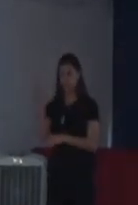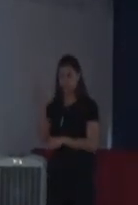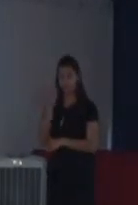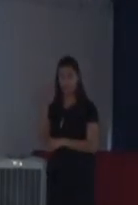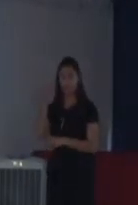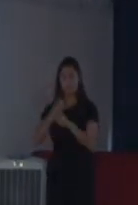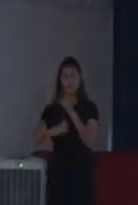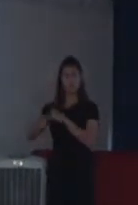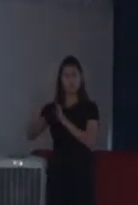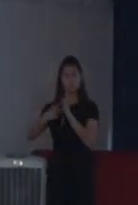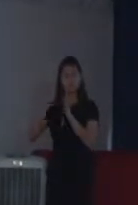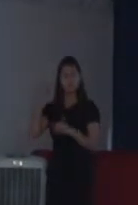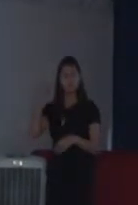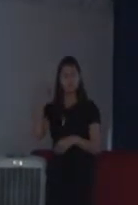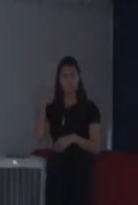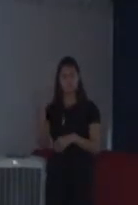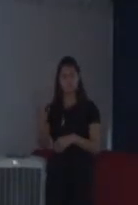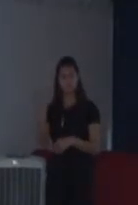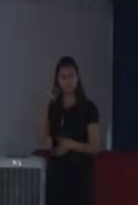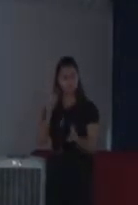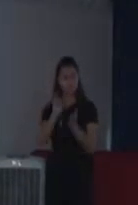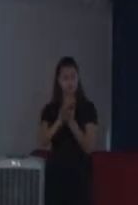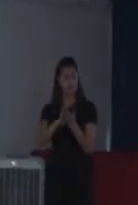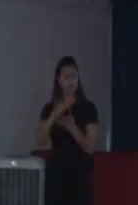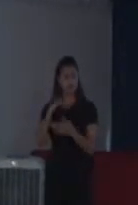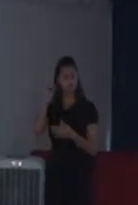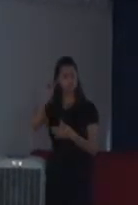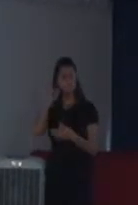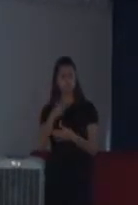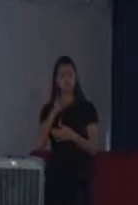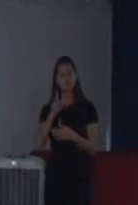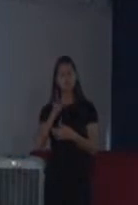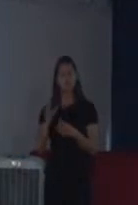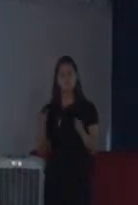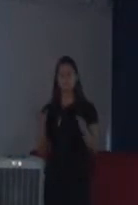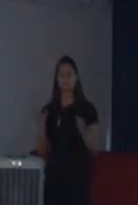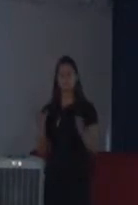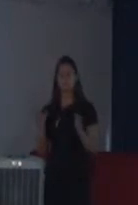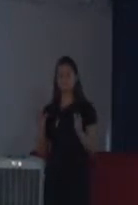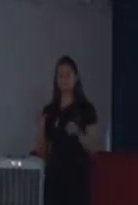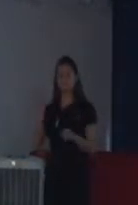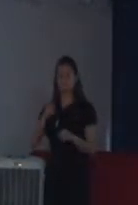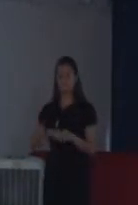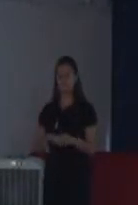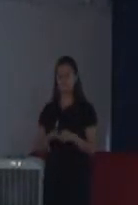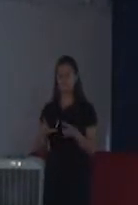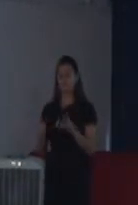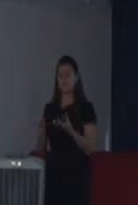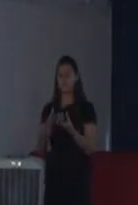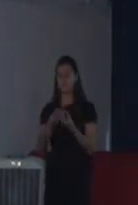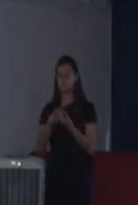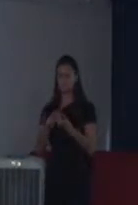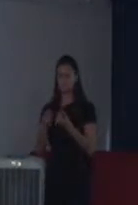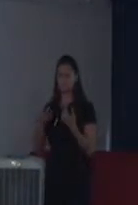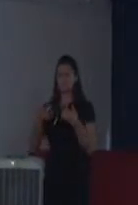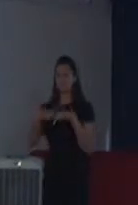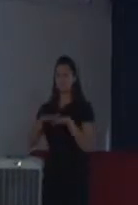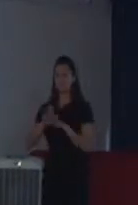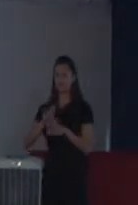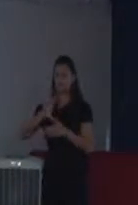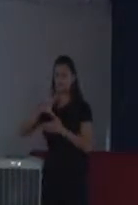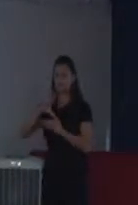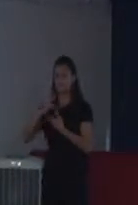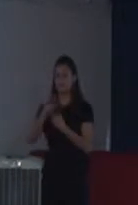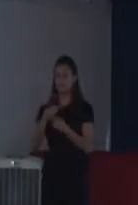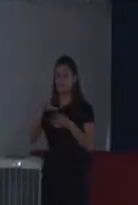el 2003, si no estoy mal, no recuerdo, suscribió la Convención Interamericana para la depuración de todas las